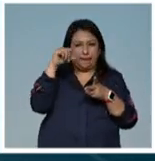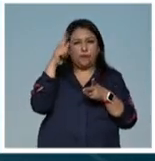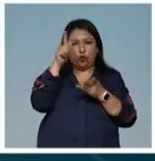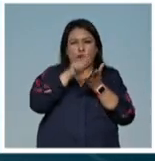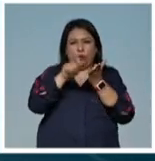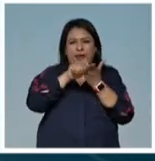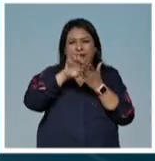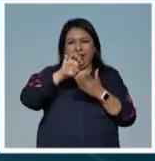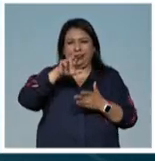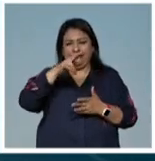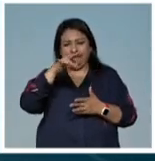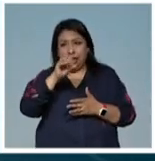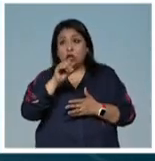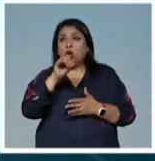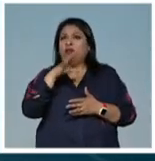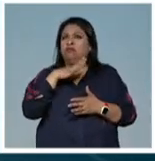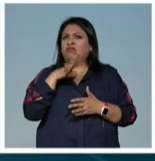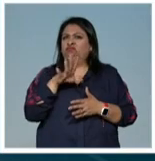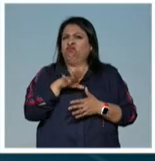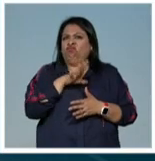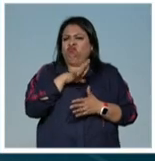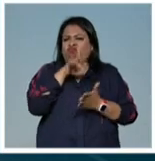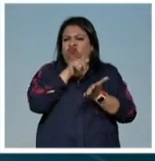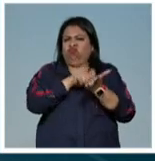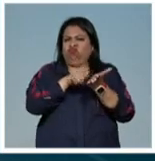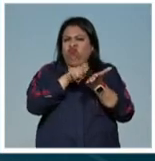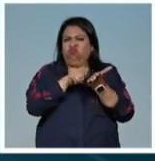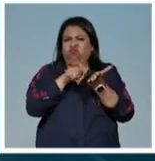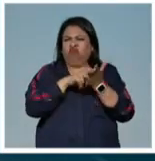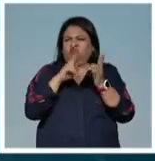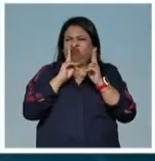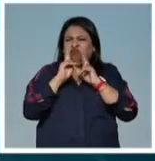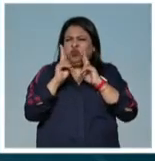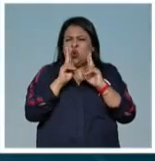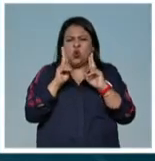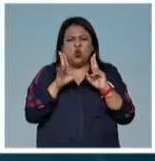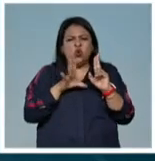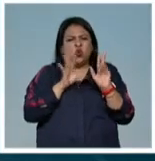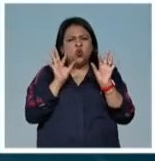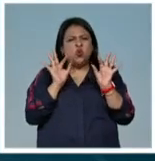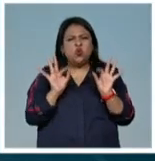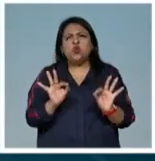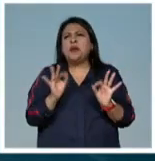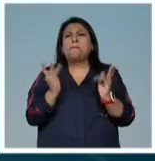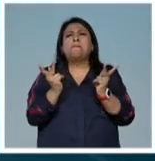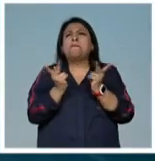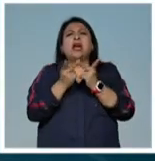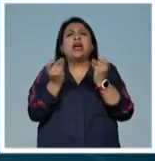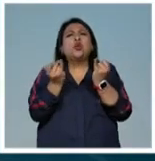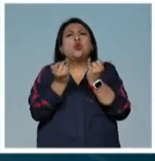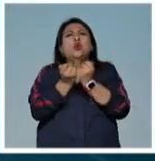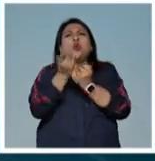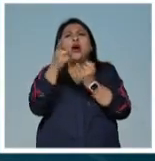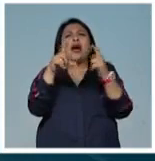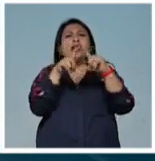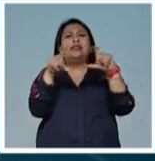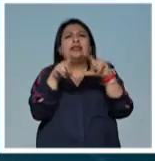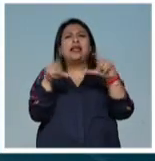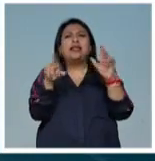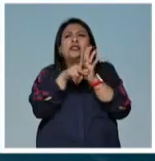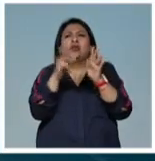tienen una calidad de narrativa muy equiparable a los textos